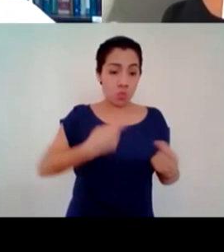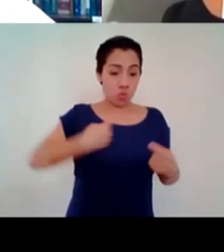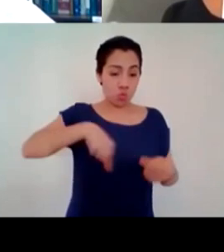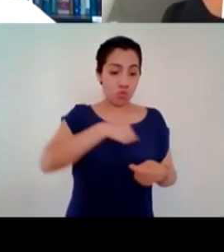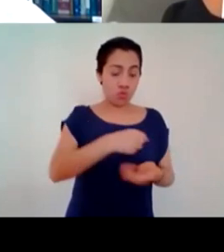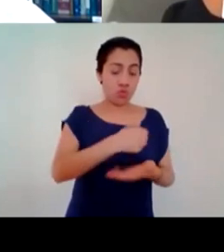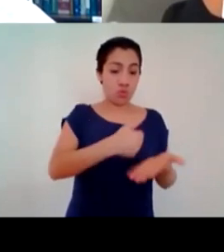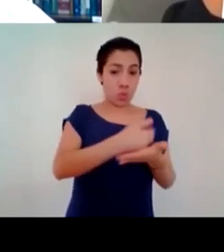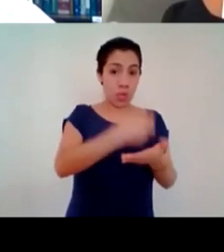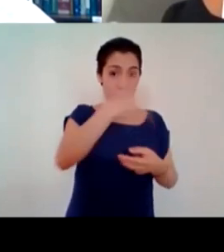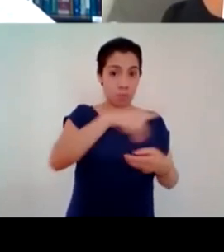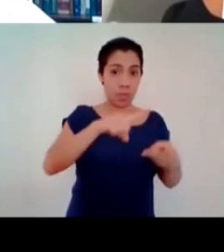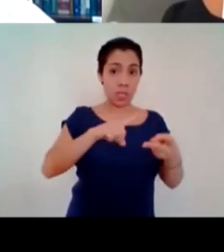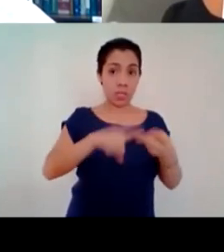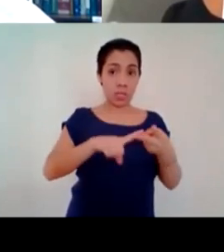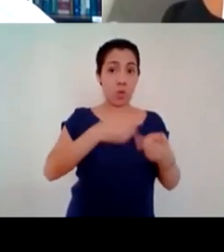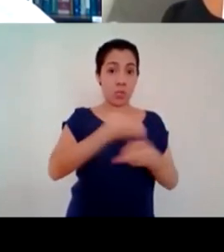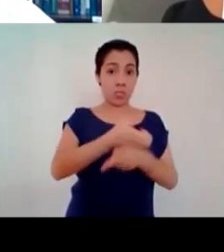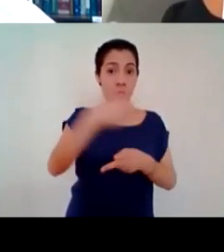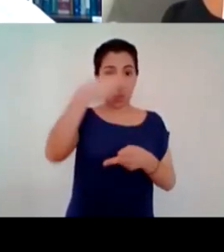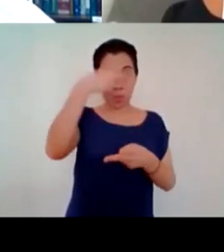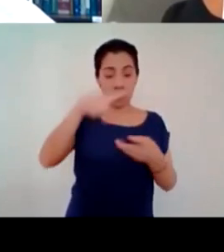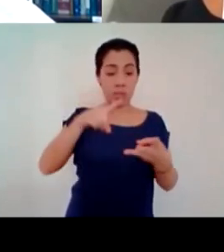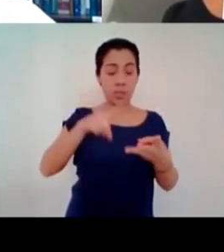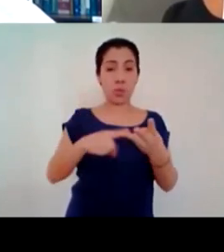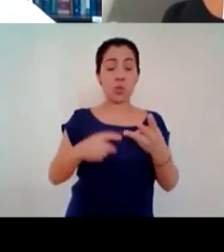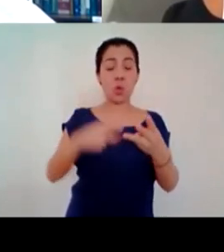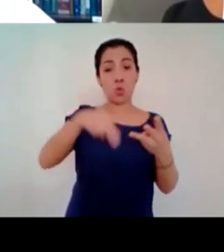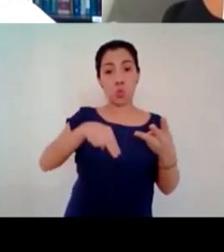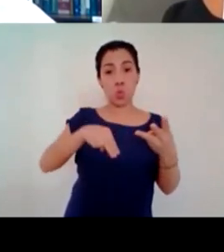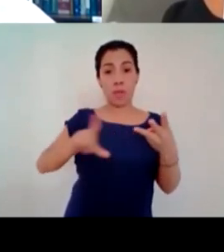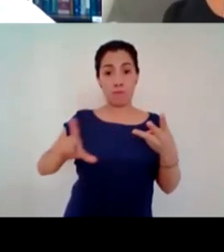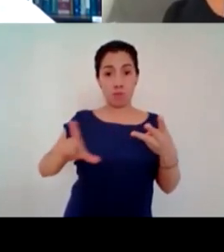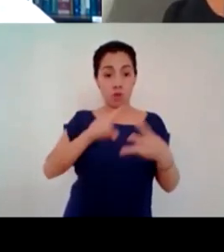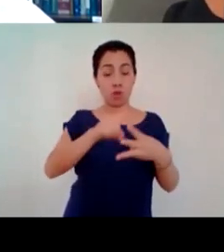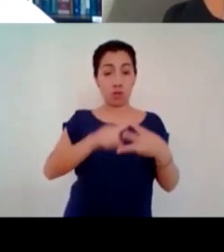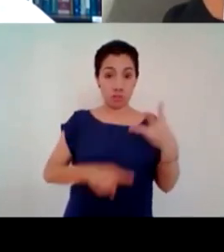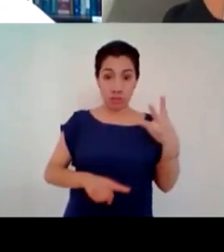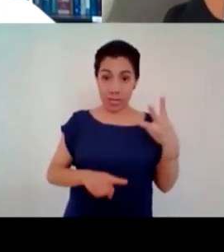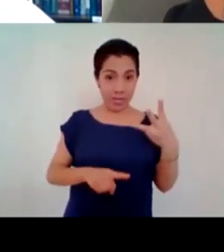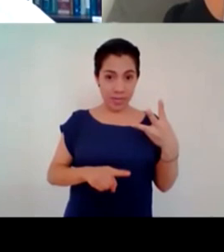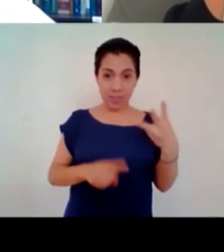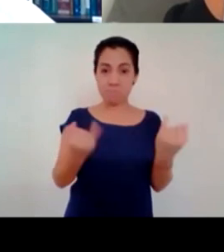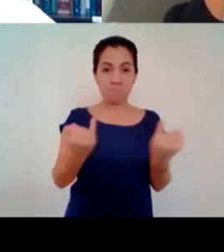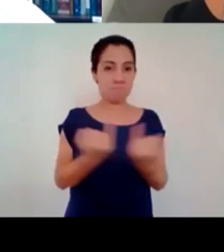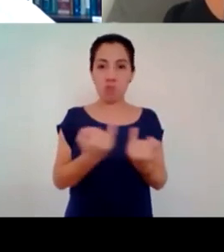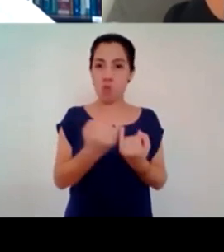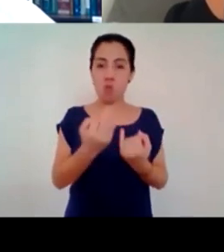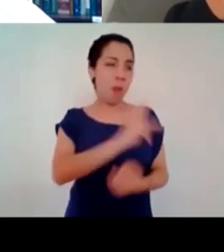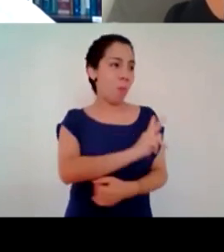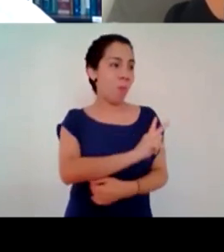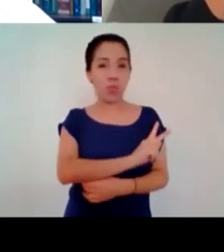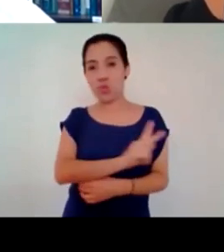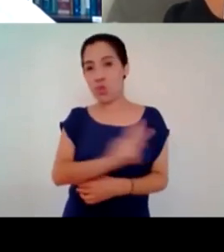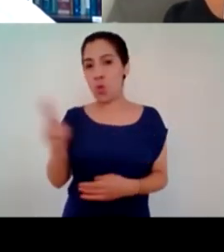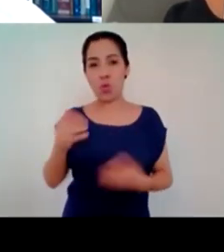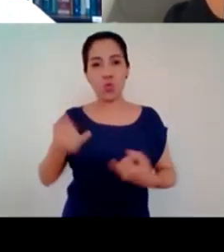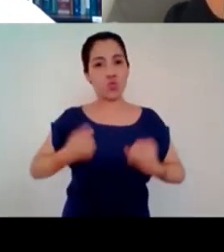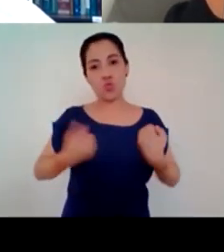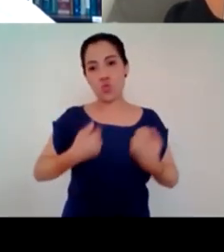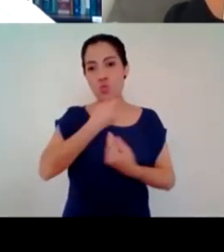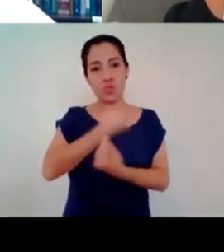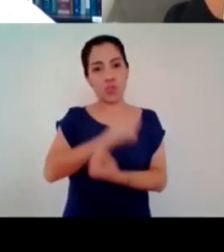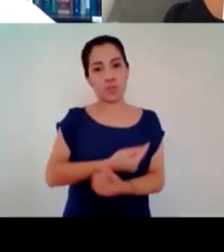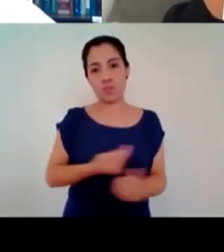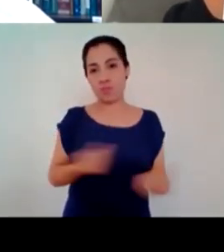León, y tenemos canalización de adolescentes. Yo he recibido en mi programa de desmovilización de delincuencia organizada, tenemos a